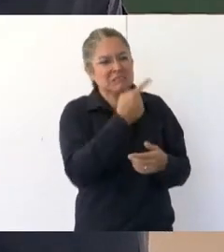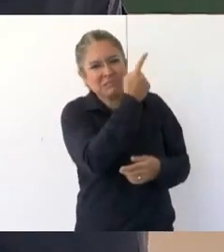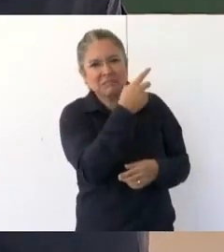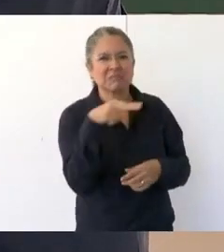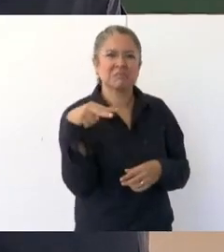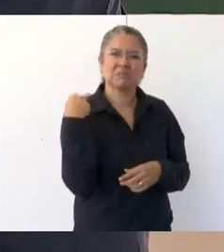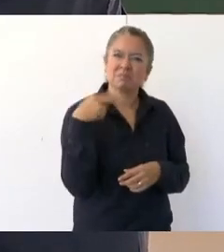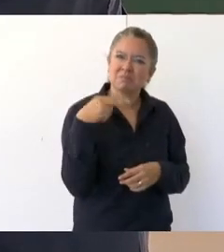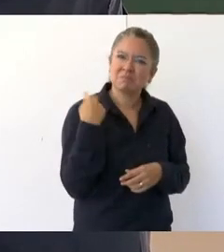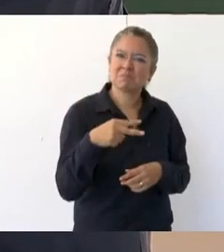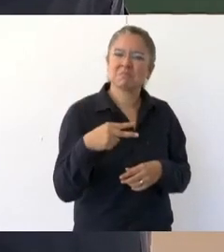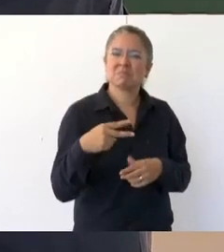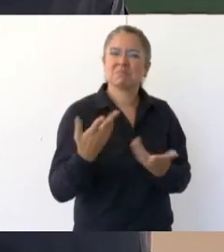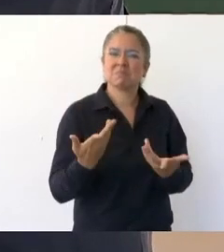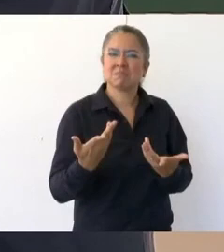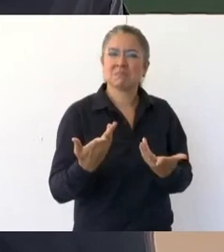Veracruz,